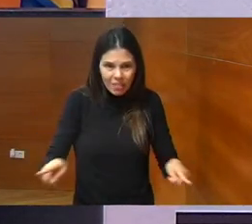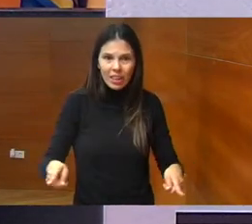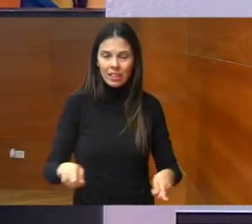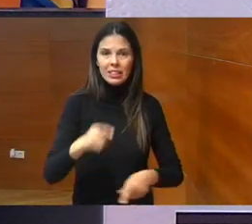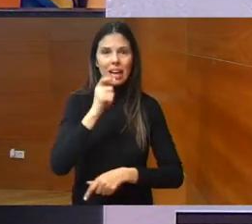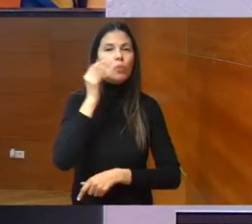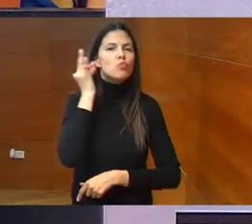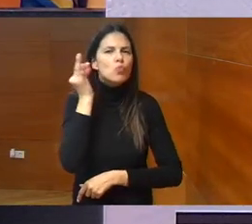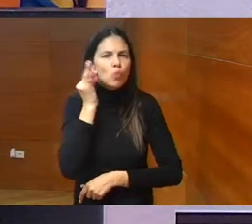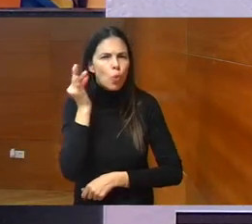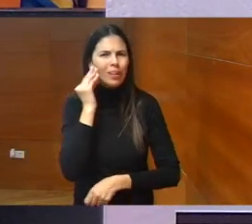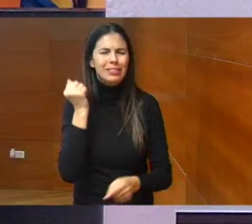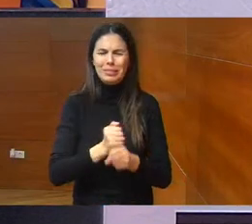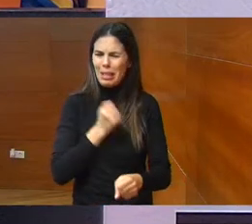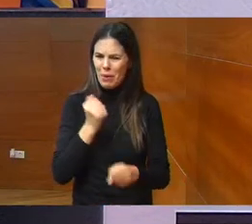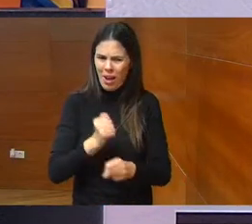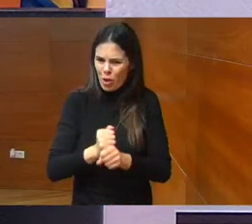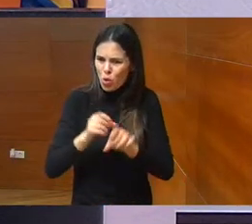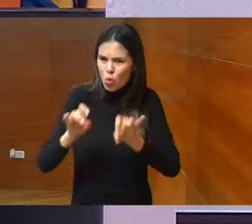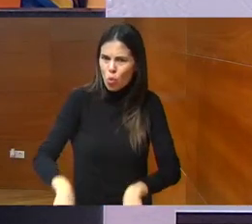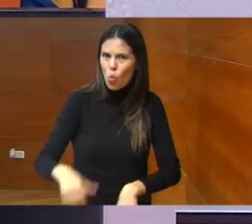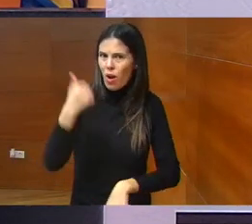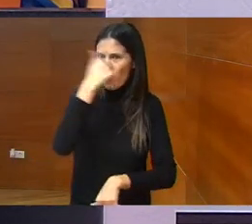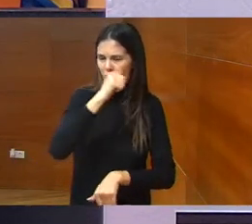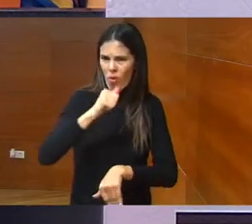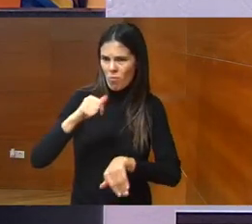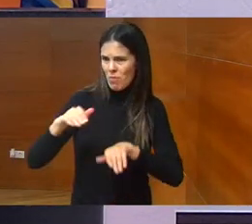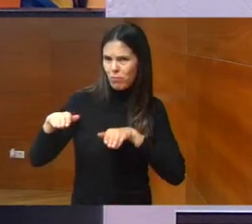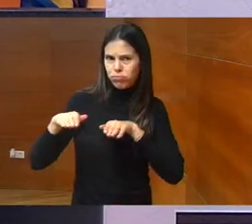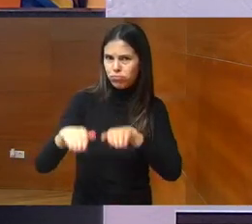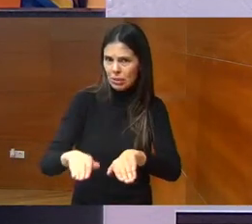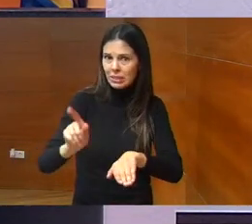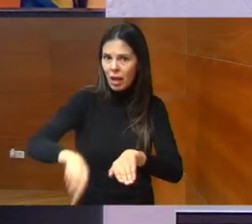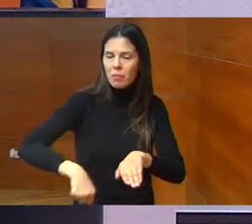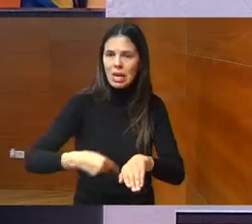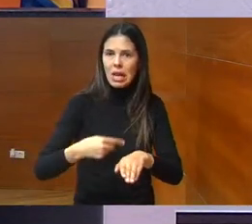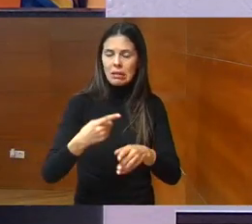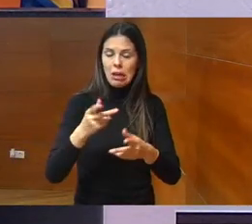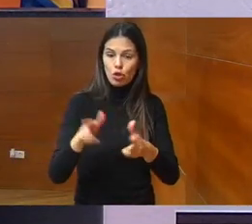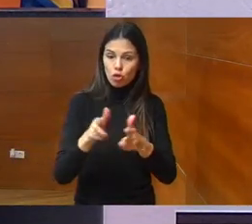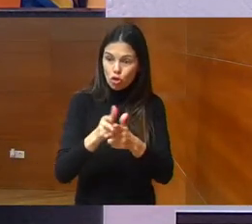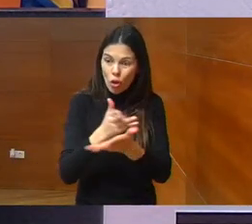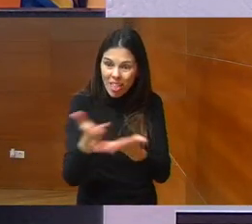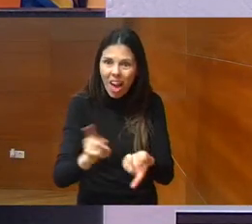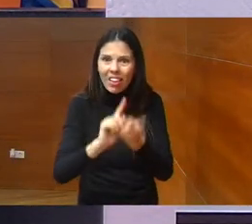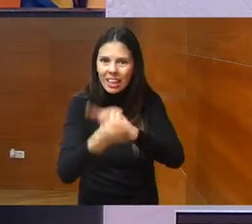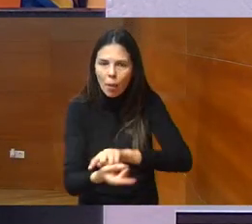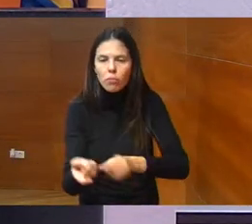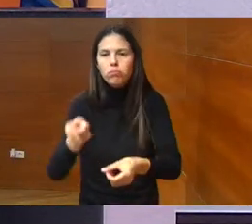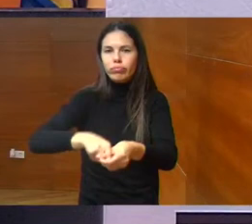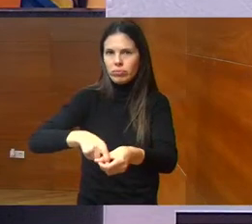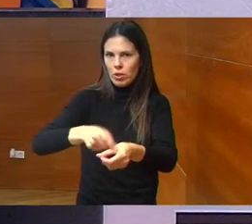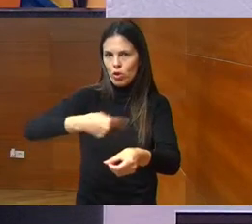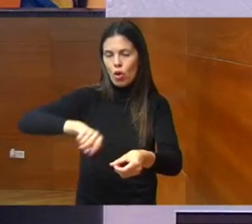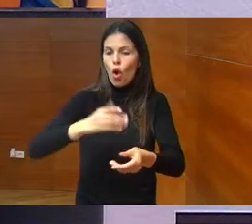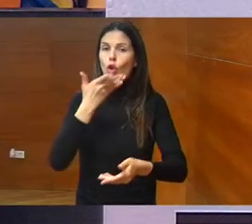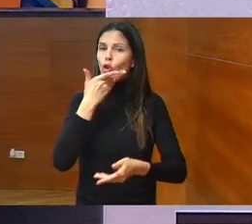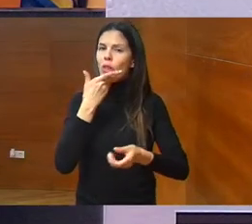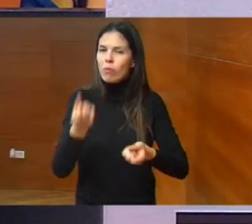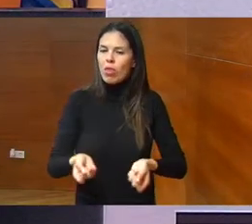asientes activas candados y vamos también los cambios sociales hiciéramos también cemento